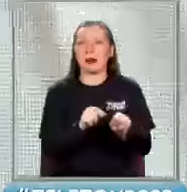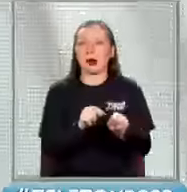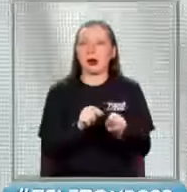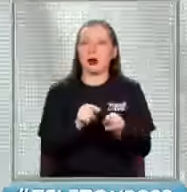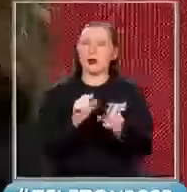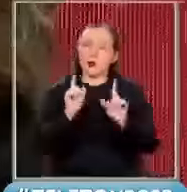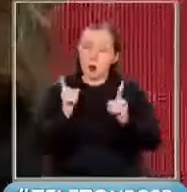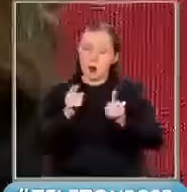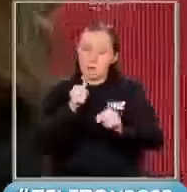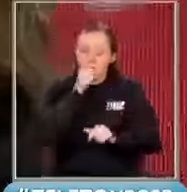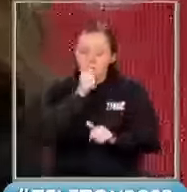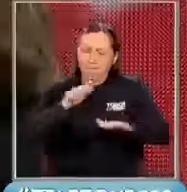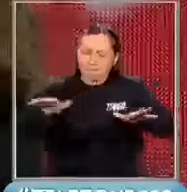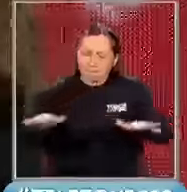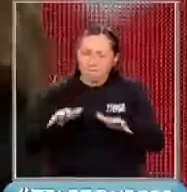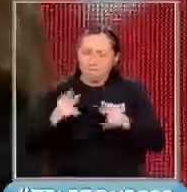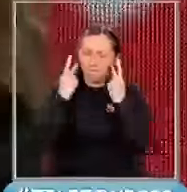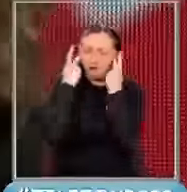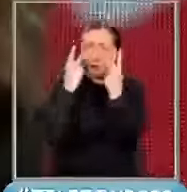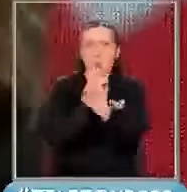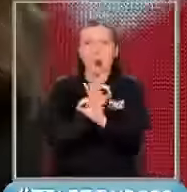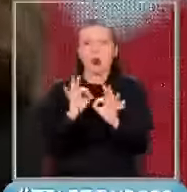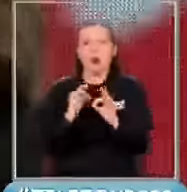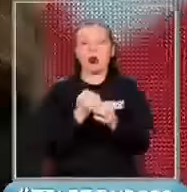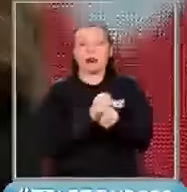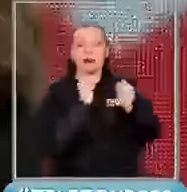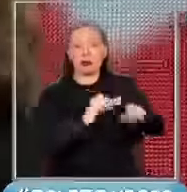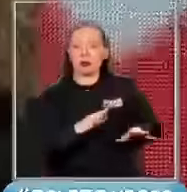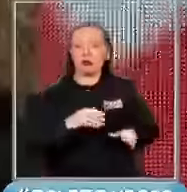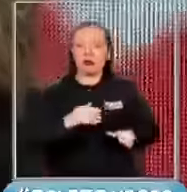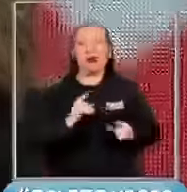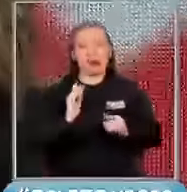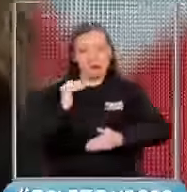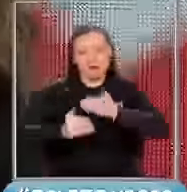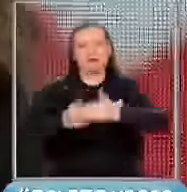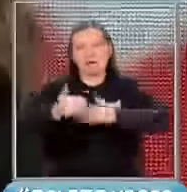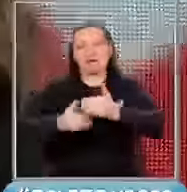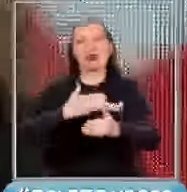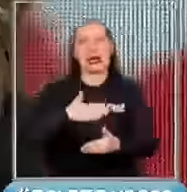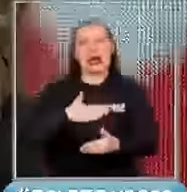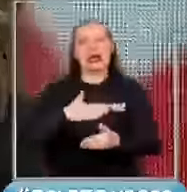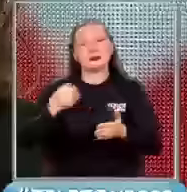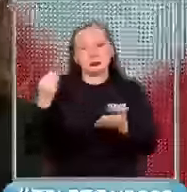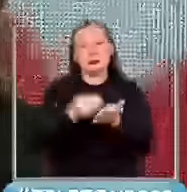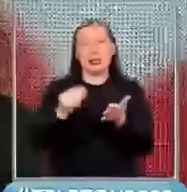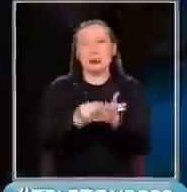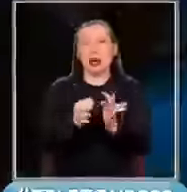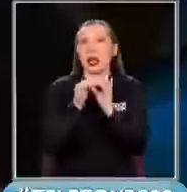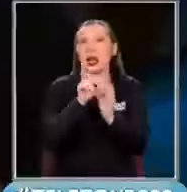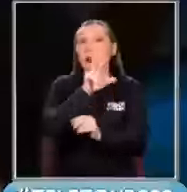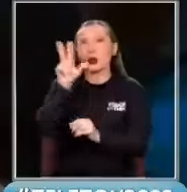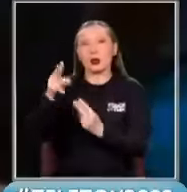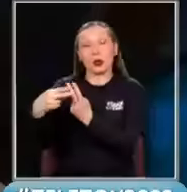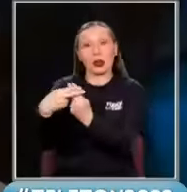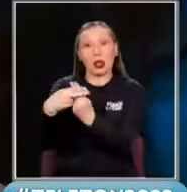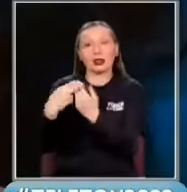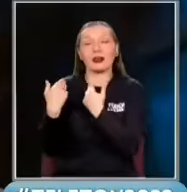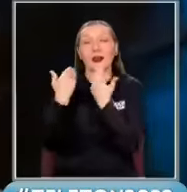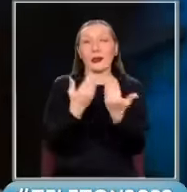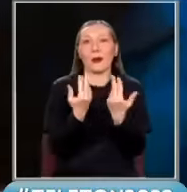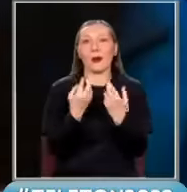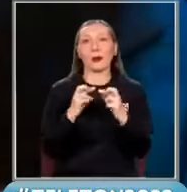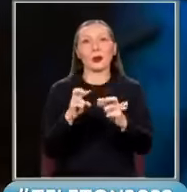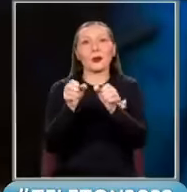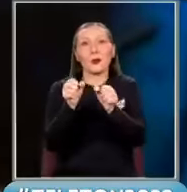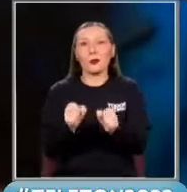capacidad de resiliencia, nunca se dejó estar y siempre quiso avanzar. Gracias a Dios, la Teletón le dio la oportunidad